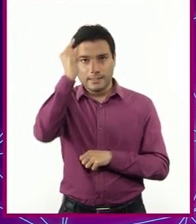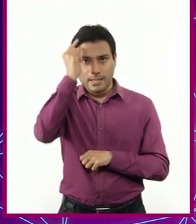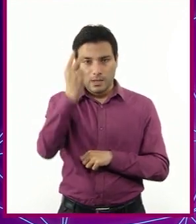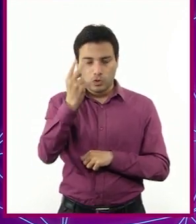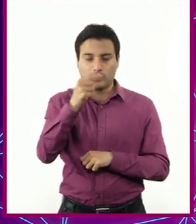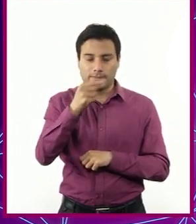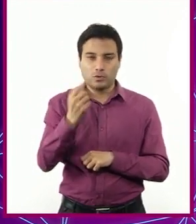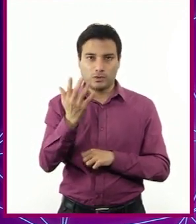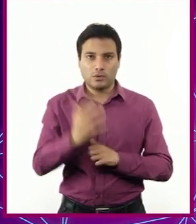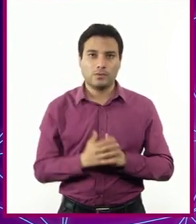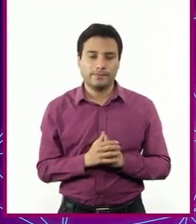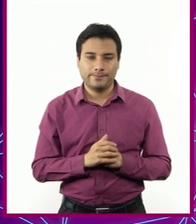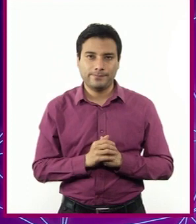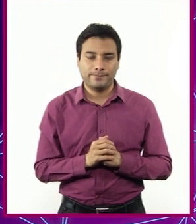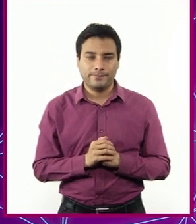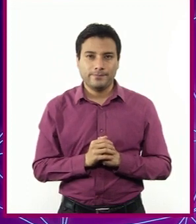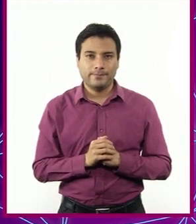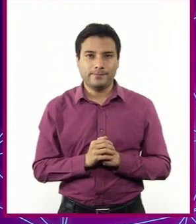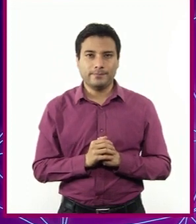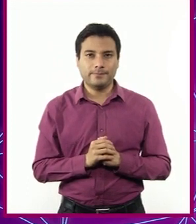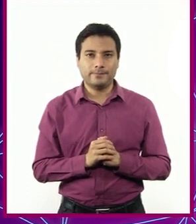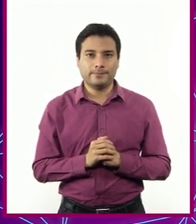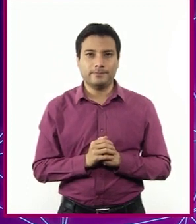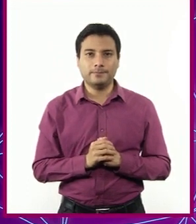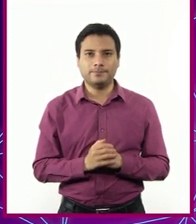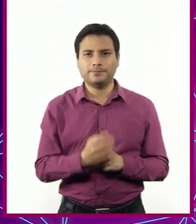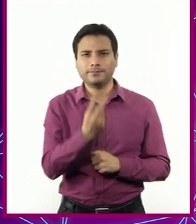menos 5. Y como 2